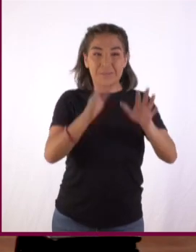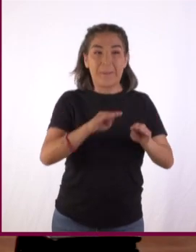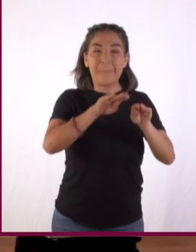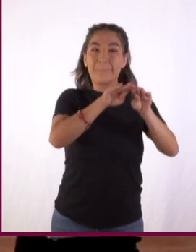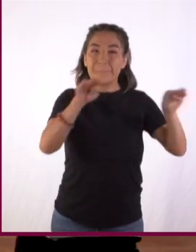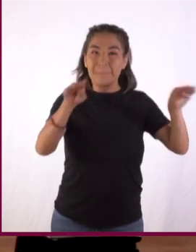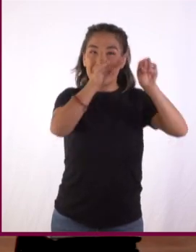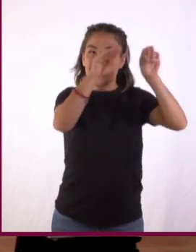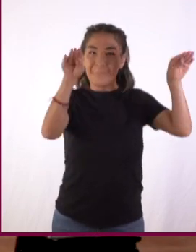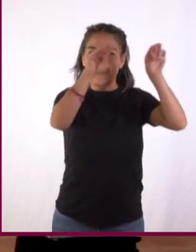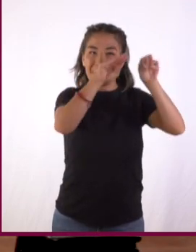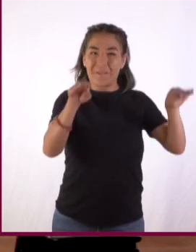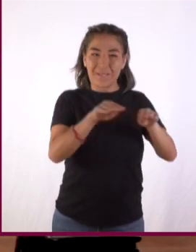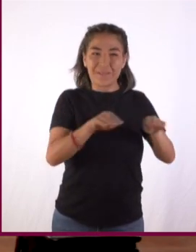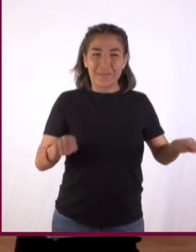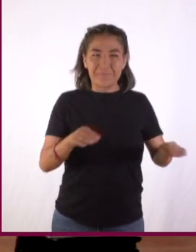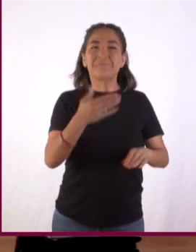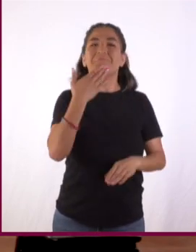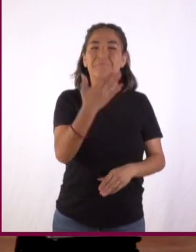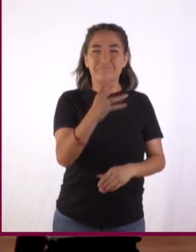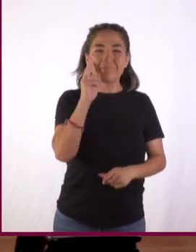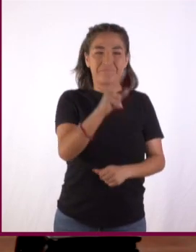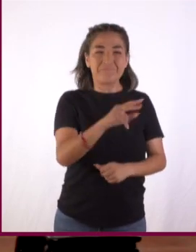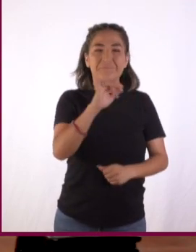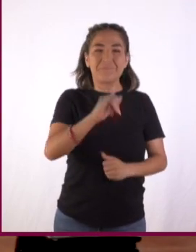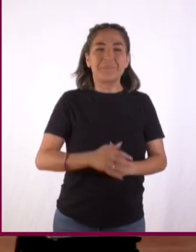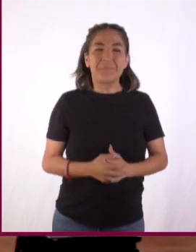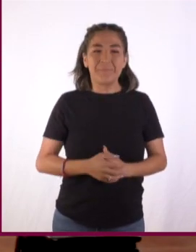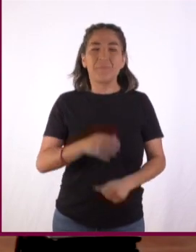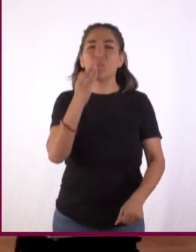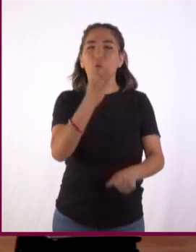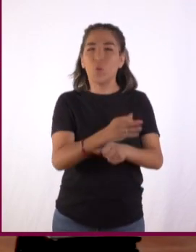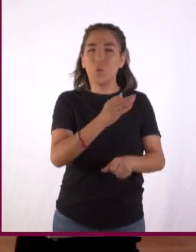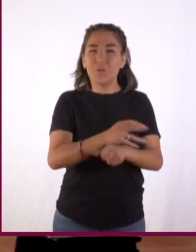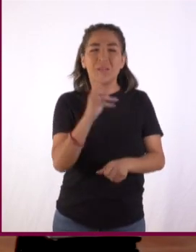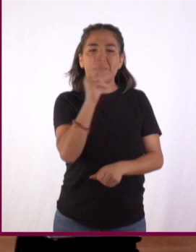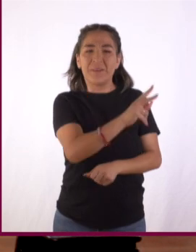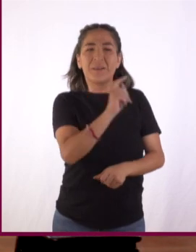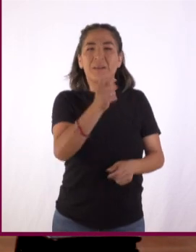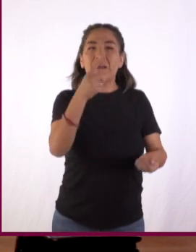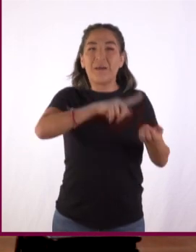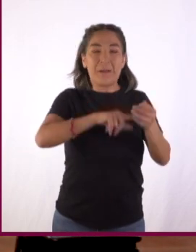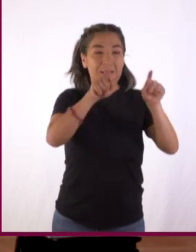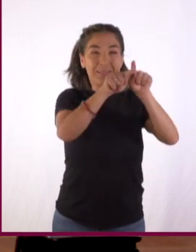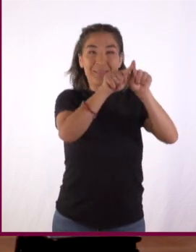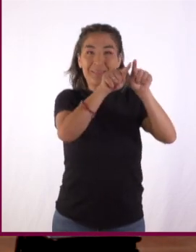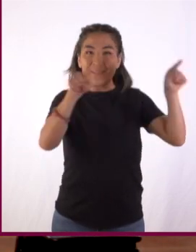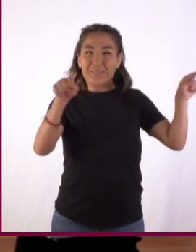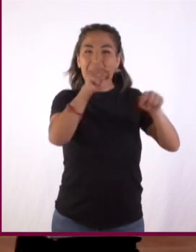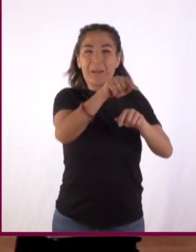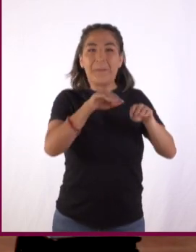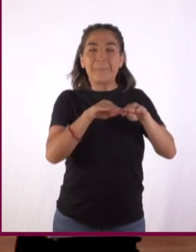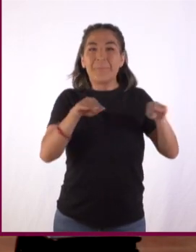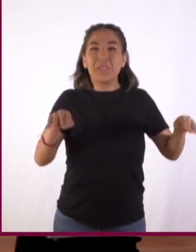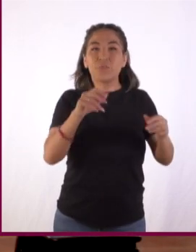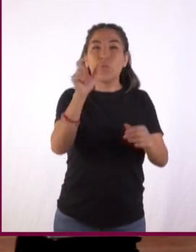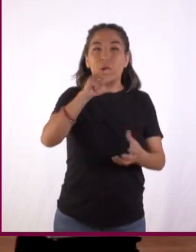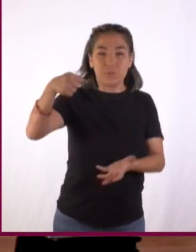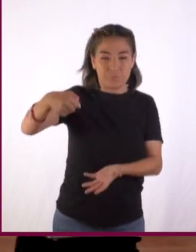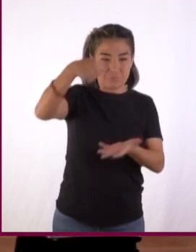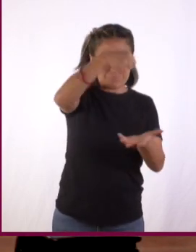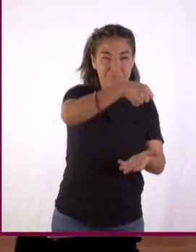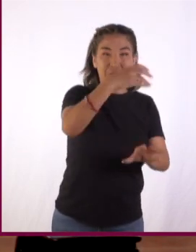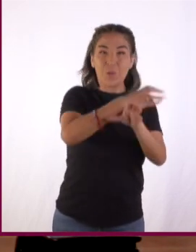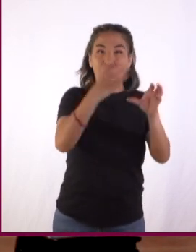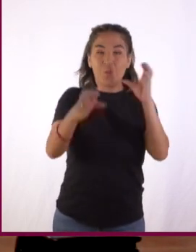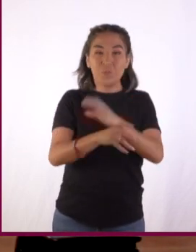Ahora que ya tenemos las mediciones, vamos a observarlas. Me late. Como podemos ver, las líneas que midieron la base de la cubeta